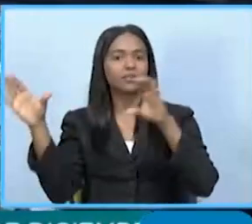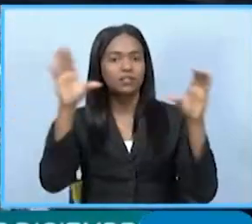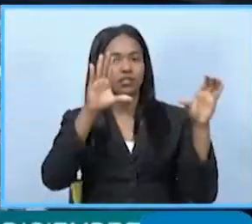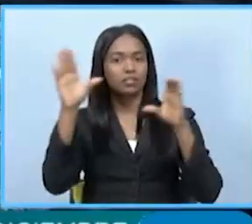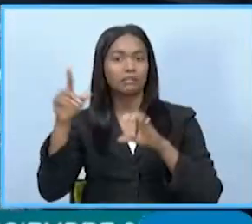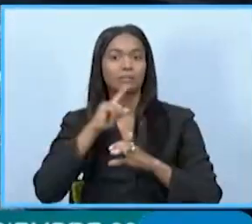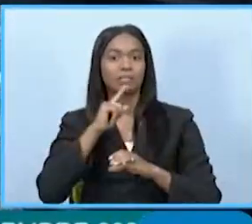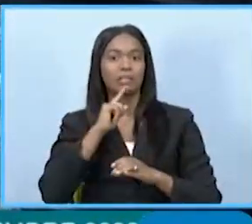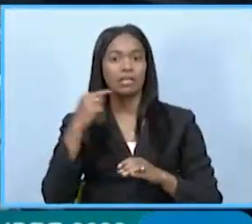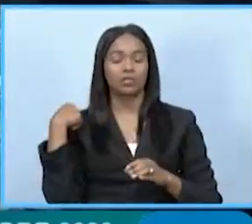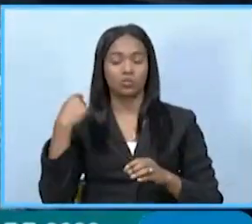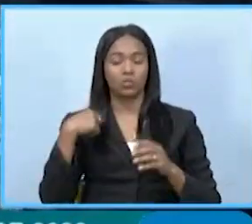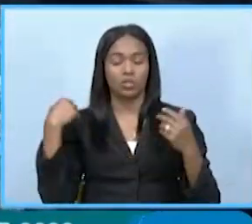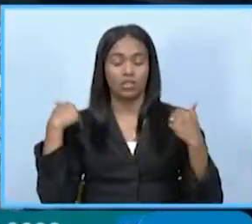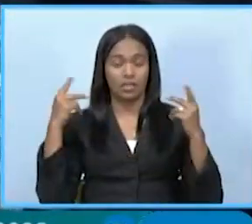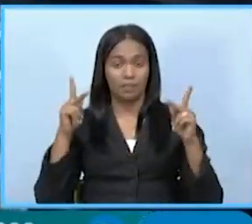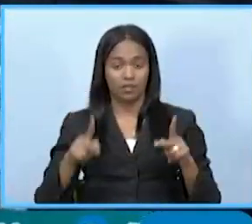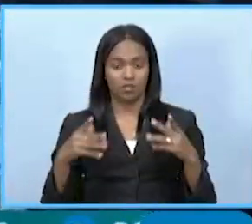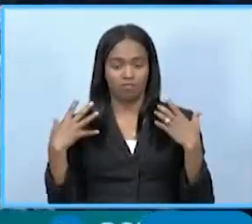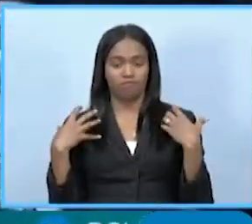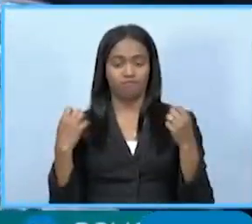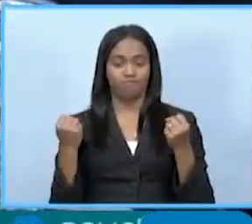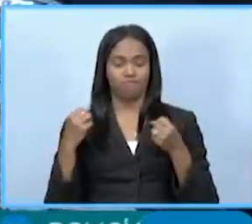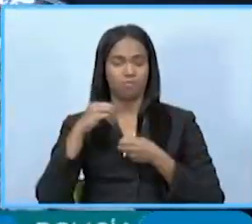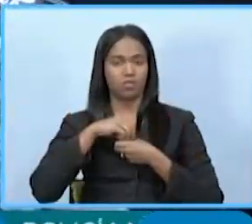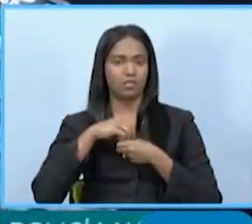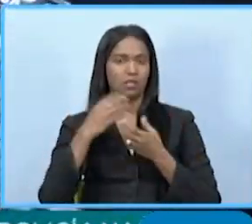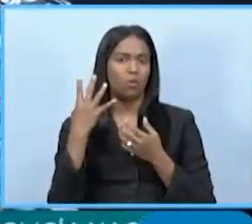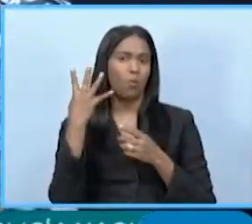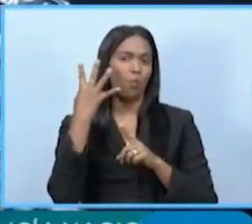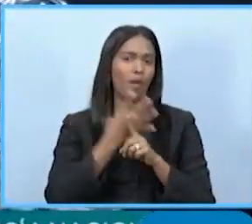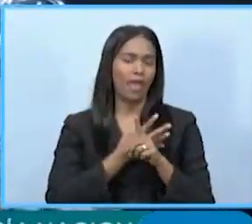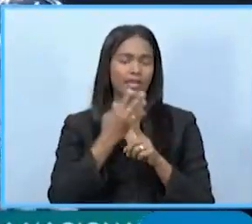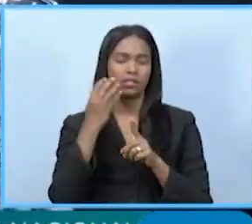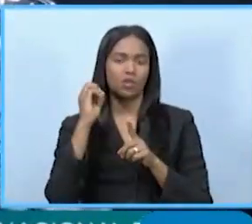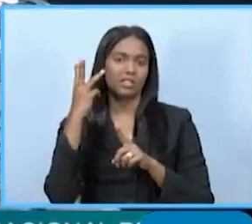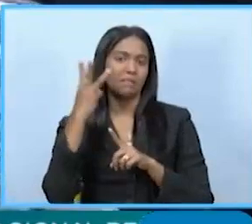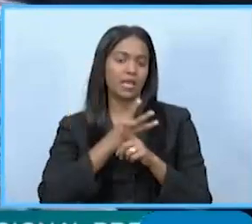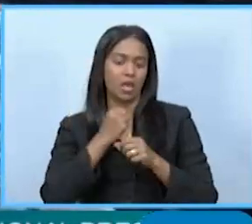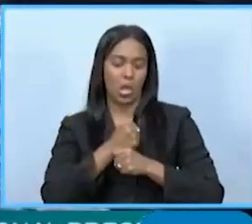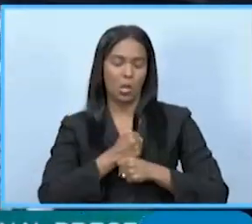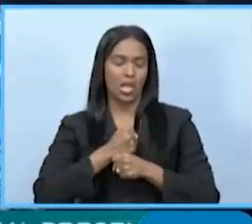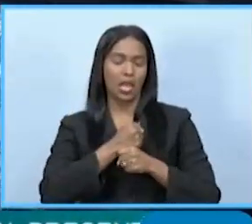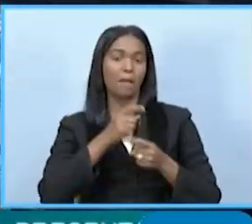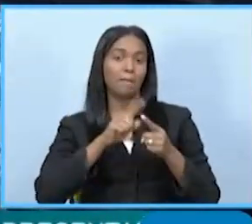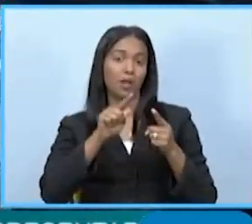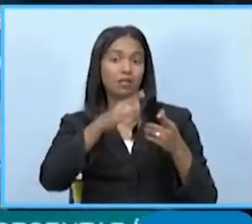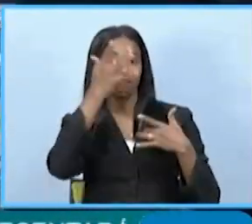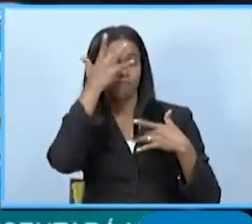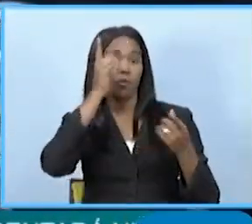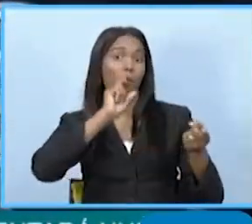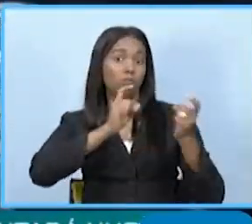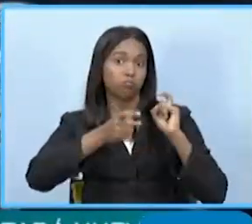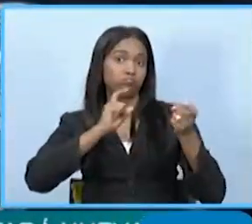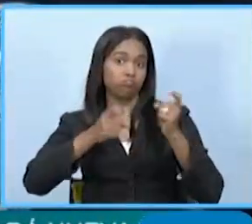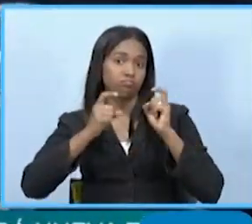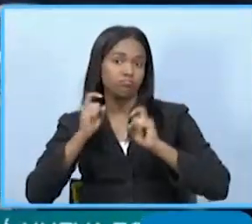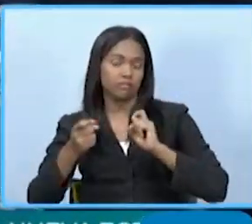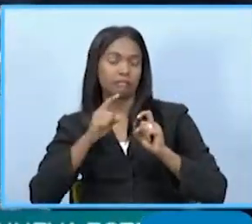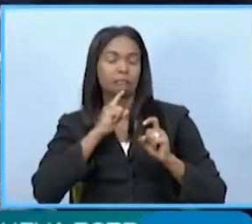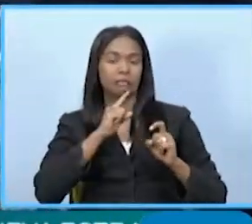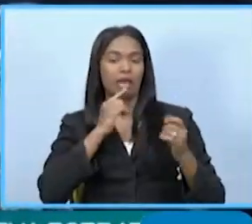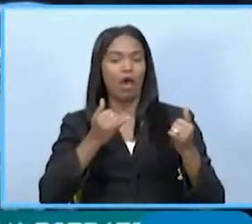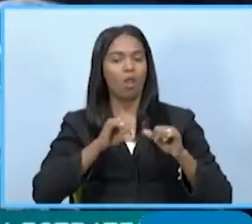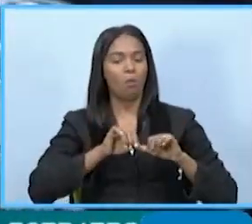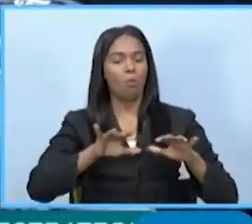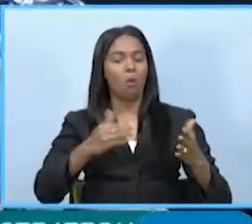que tenemos acumulada para el virus son aproximadamente de 4 o 6 meses aproximadamente, y el virus varía. Entonces tenemos, es cierto que la variante nueva está